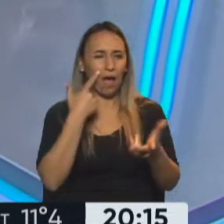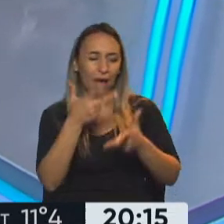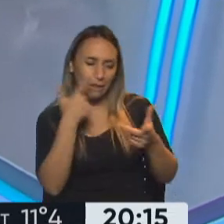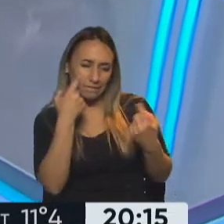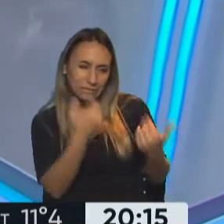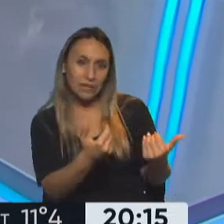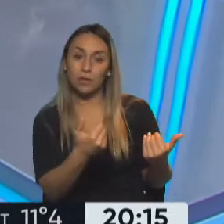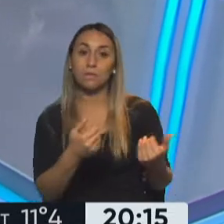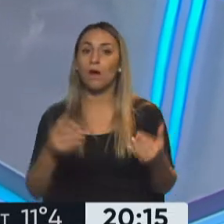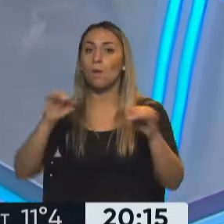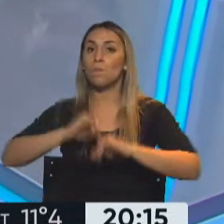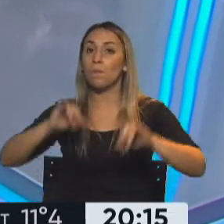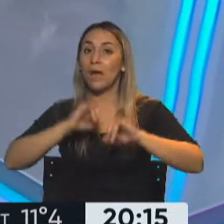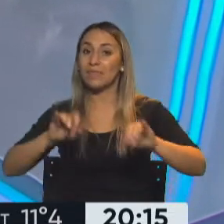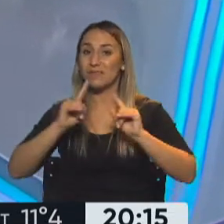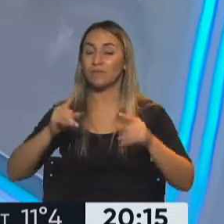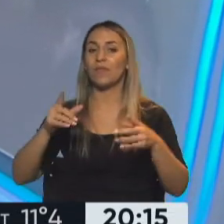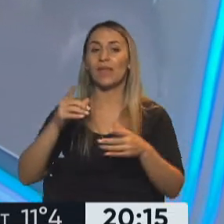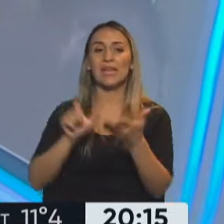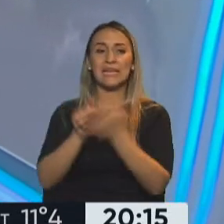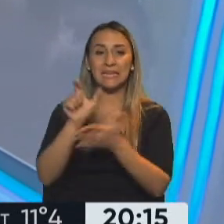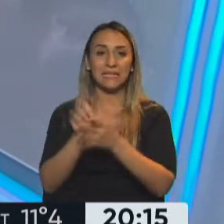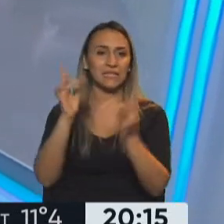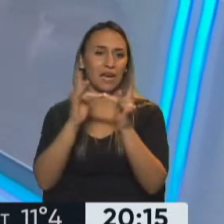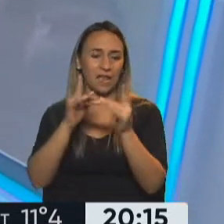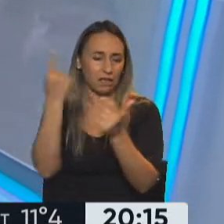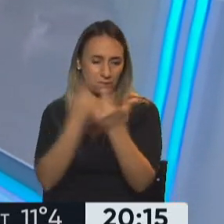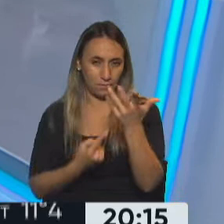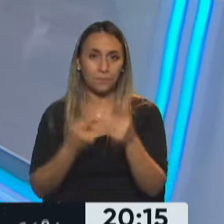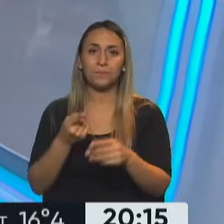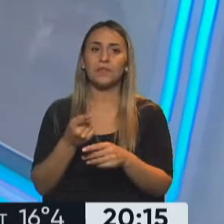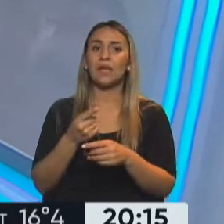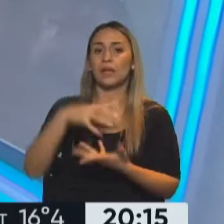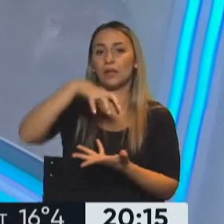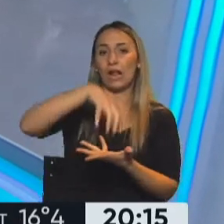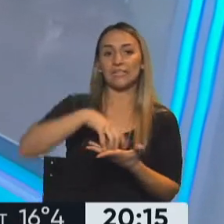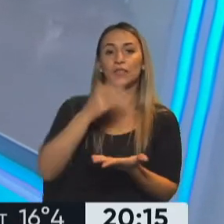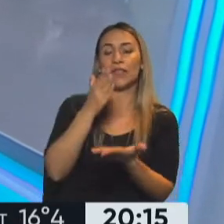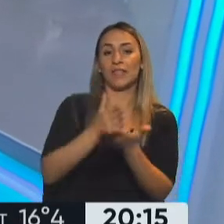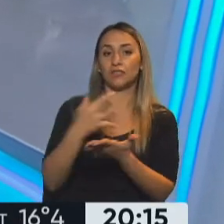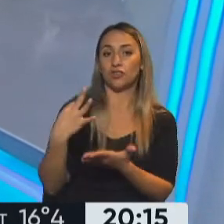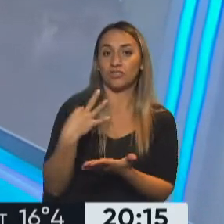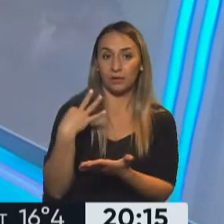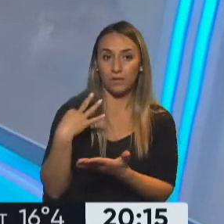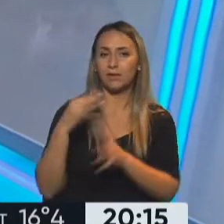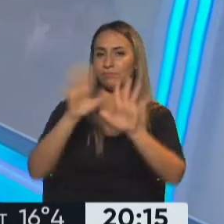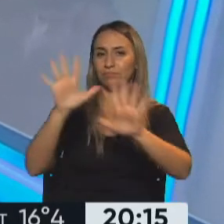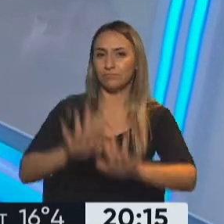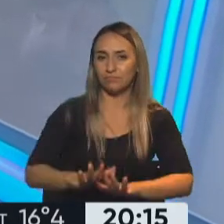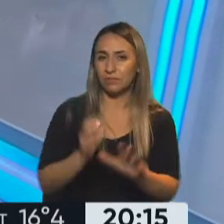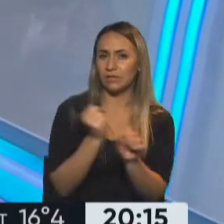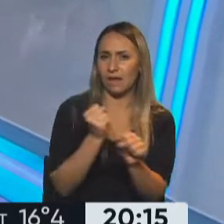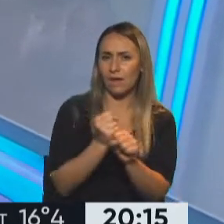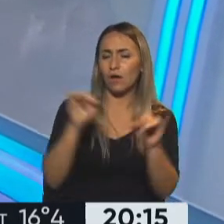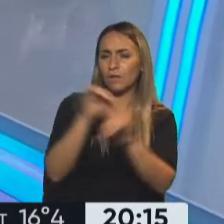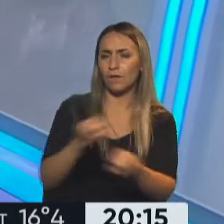en las redes sociales fue la asociación por los derechos civiles que armó este trabajo este informe preliminar con inversión